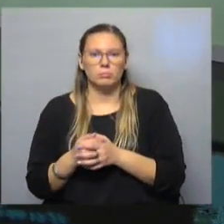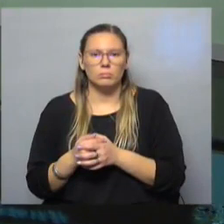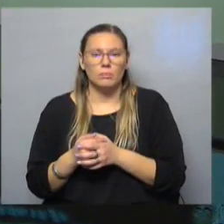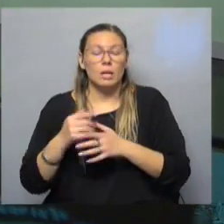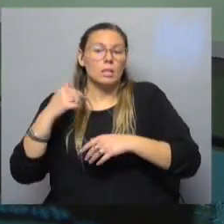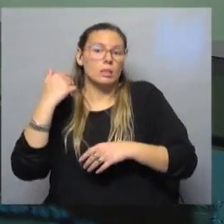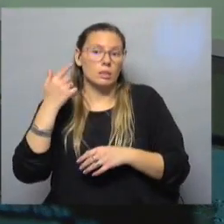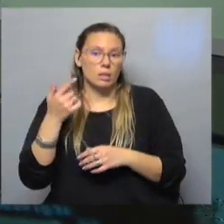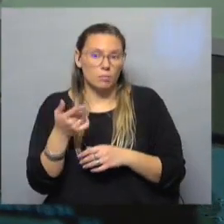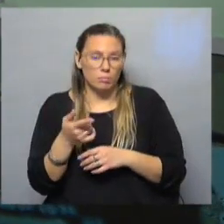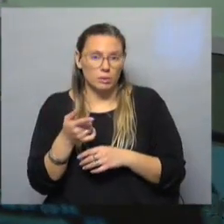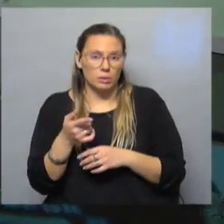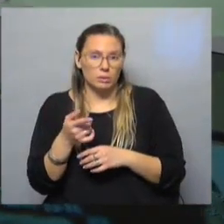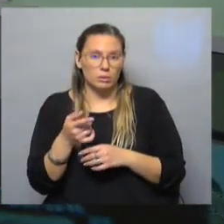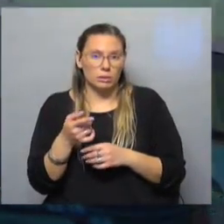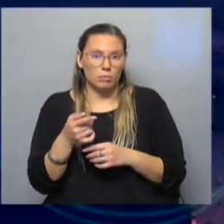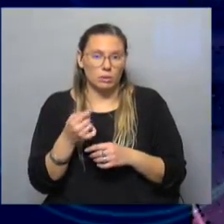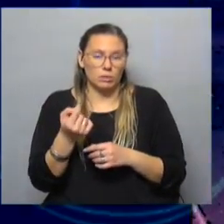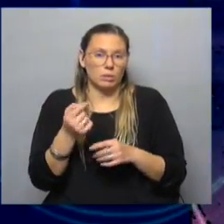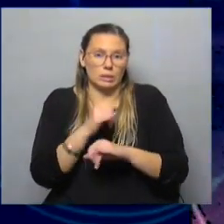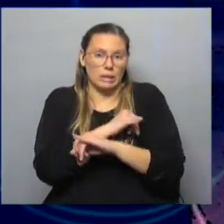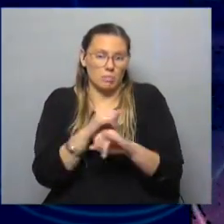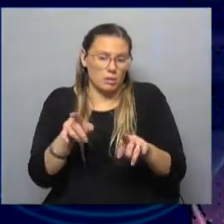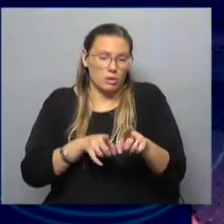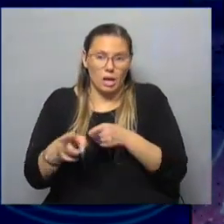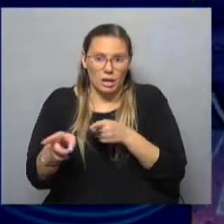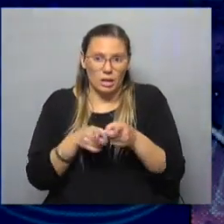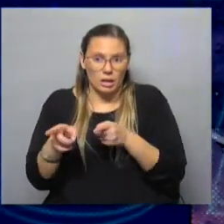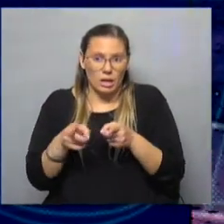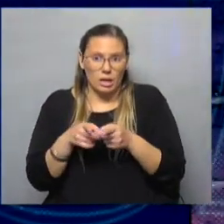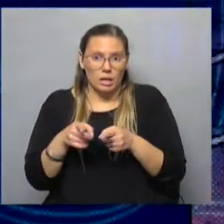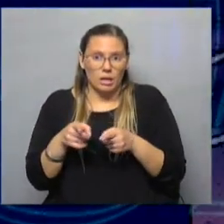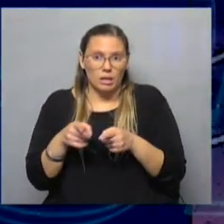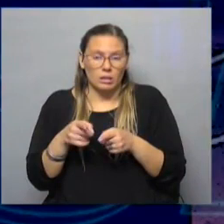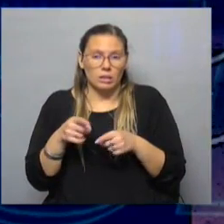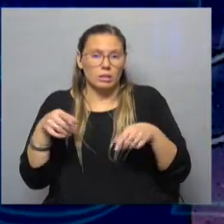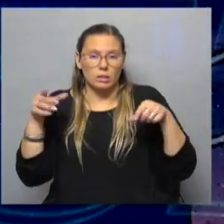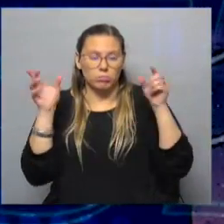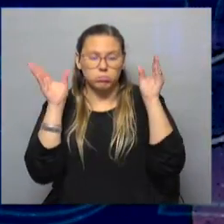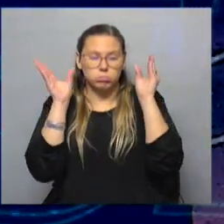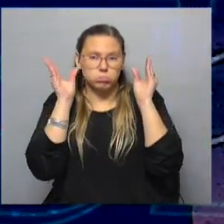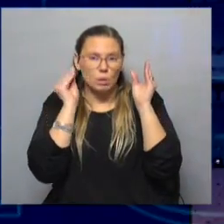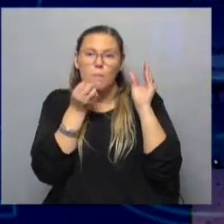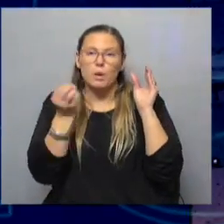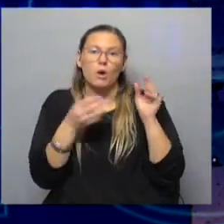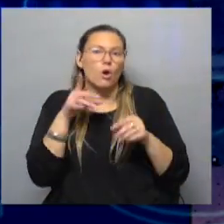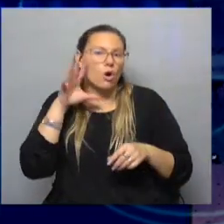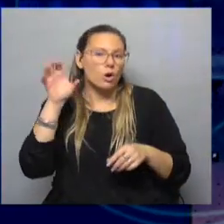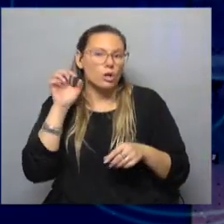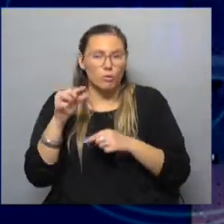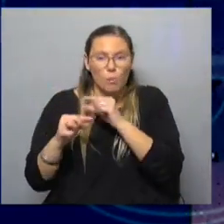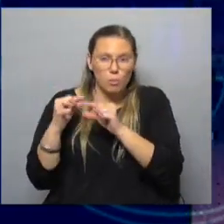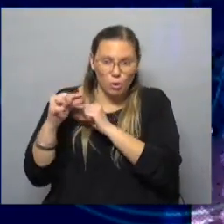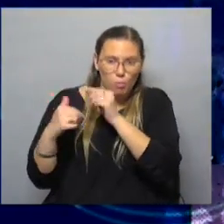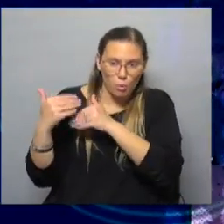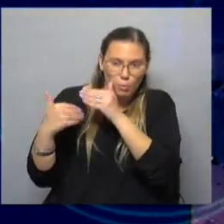Y después, bueno, cuando estaba terminando ya la carrera, los estudios, y perdí toda mi audición de mi mejor oído, que era...